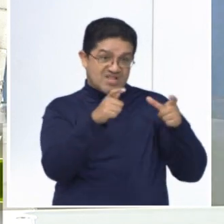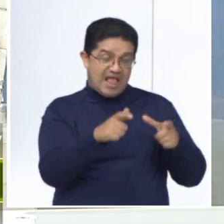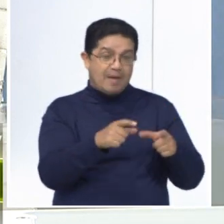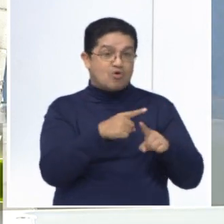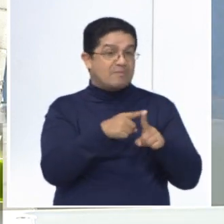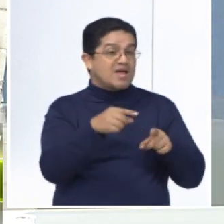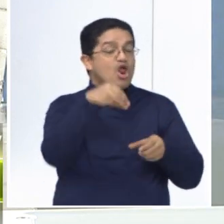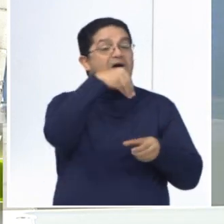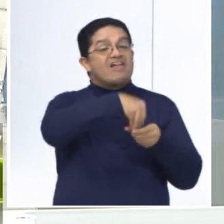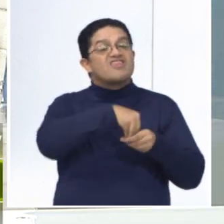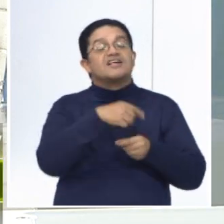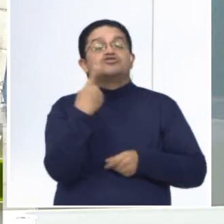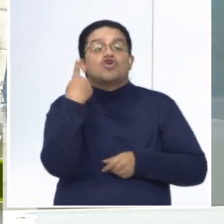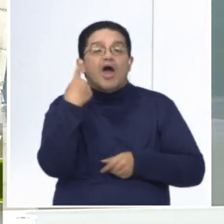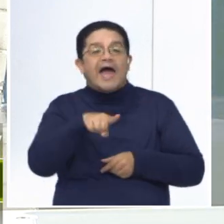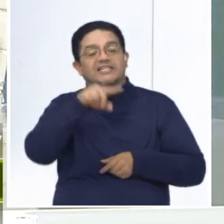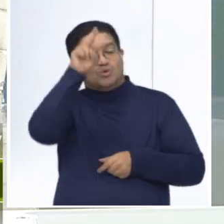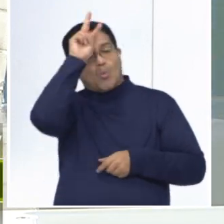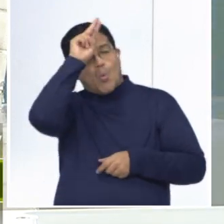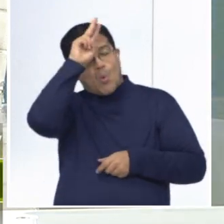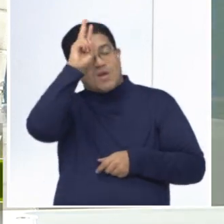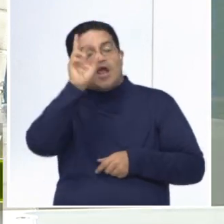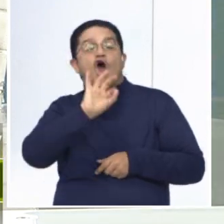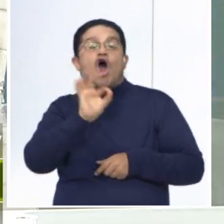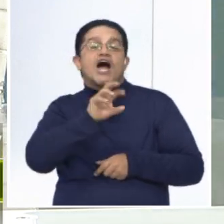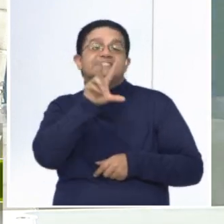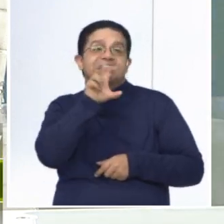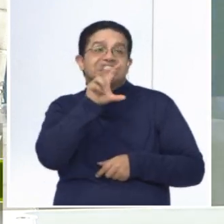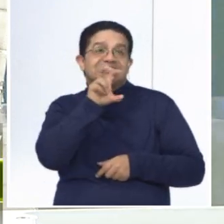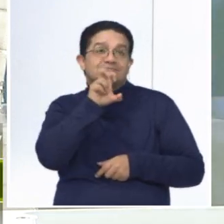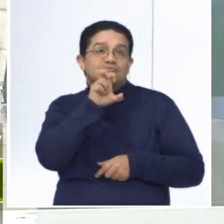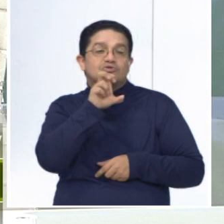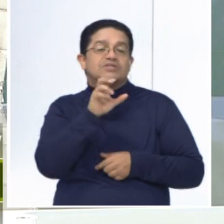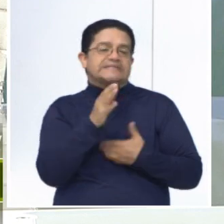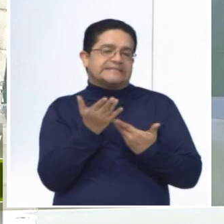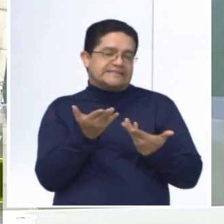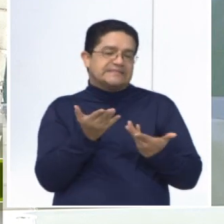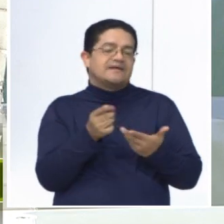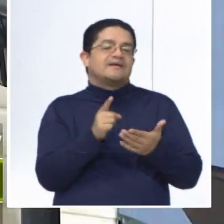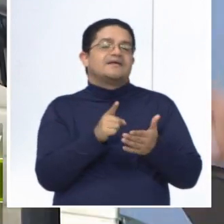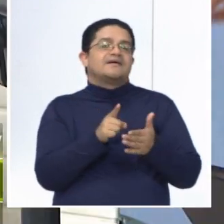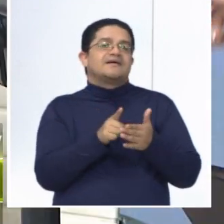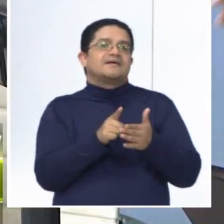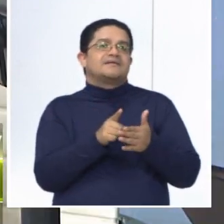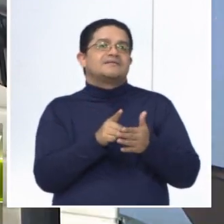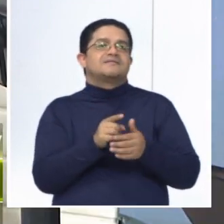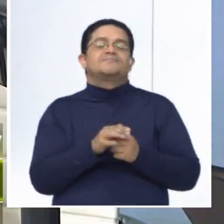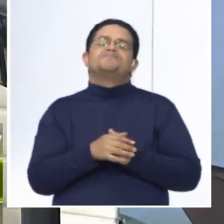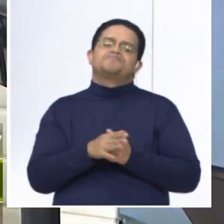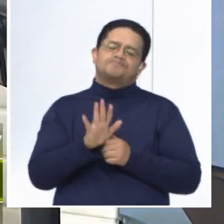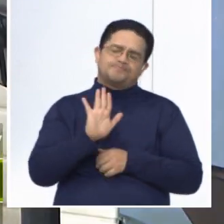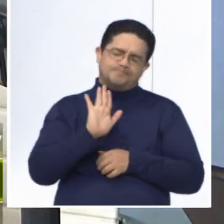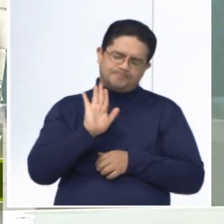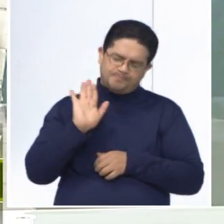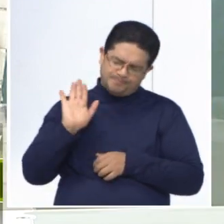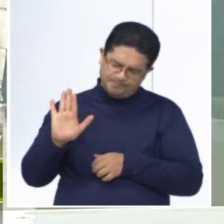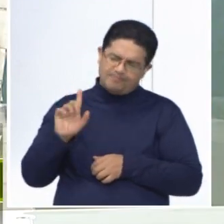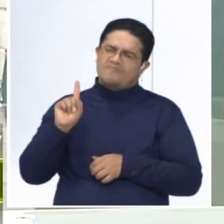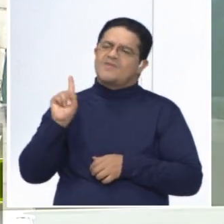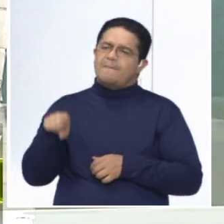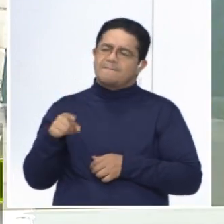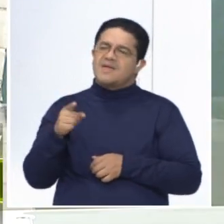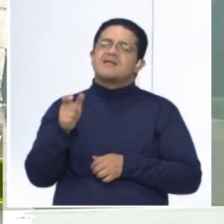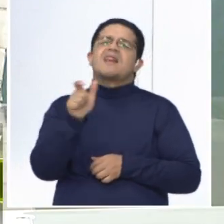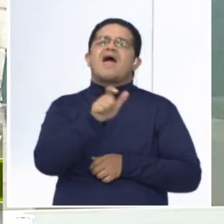está ahí. Sí, porque lo que contamina son las heces. Entonces al morder el chipo también. Otra cosa, La gente cuando